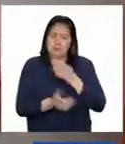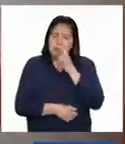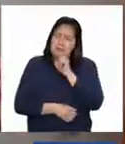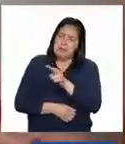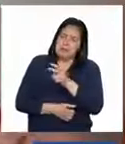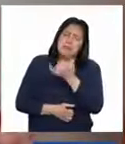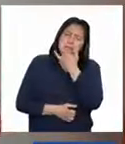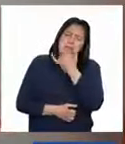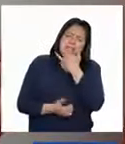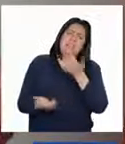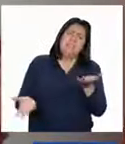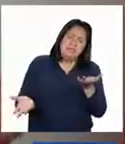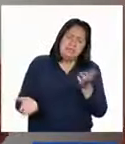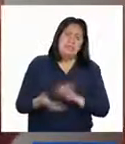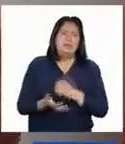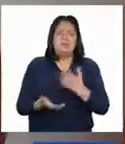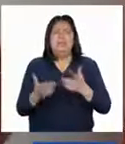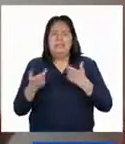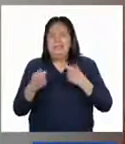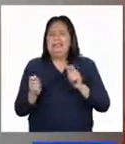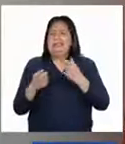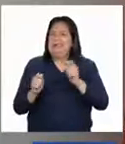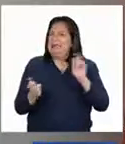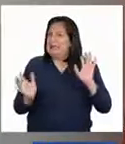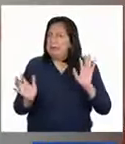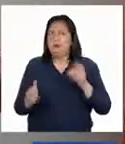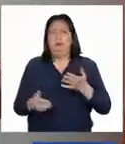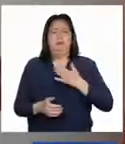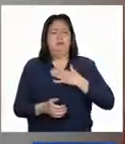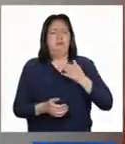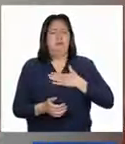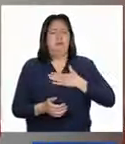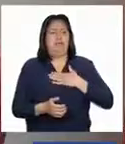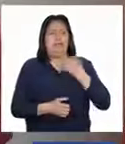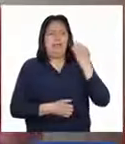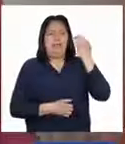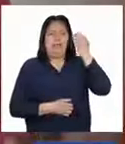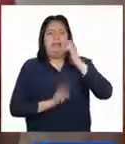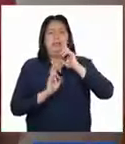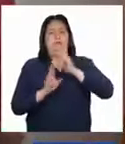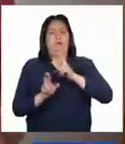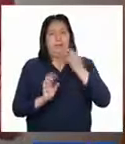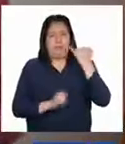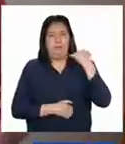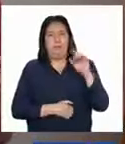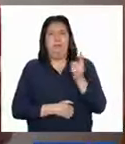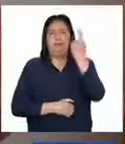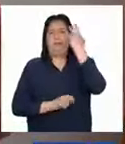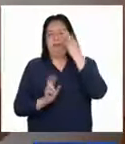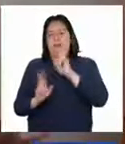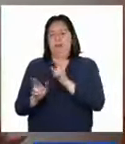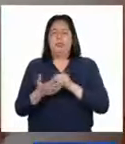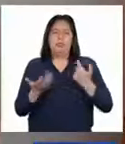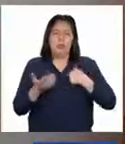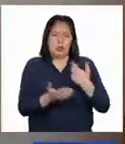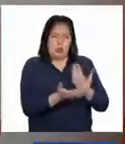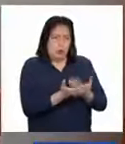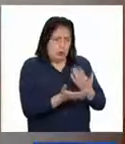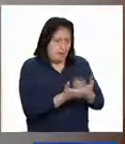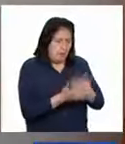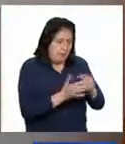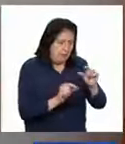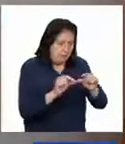ver qué es lo que pasa e intento poner a prueba mi hipótesis. Es decir, realizo un